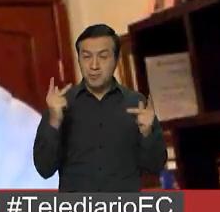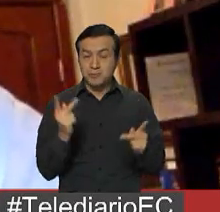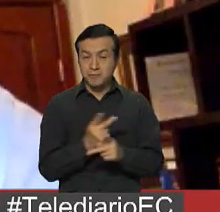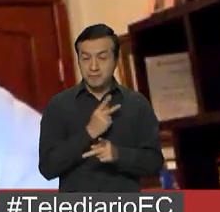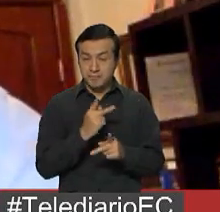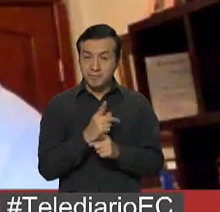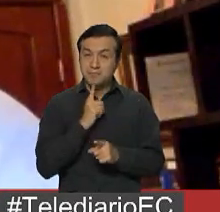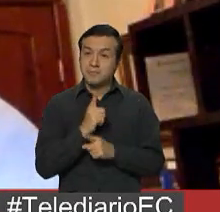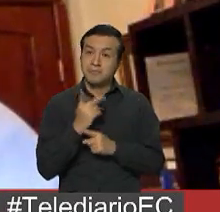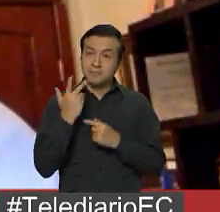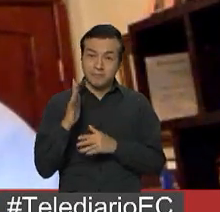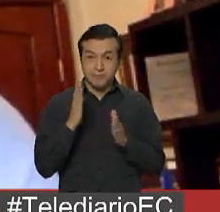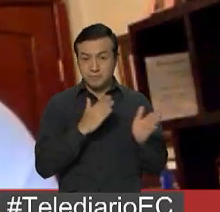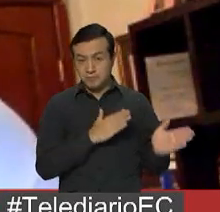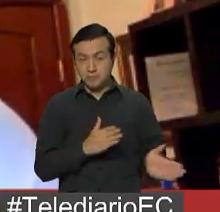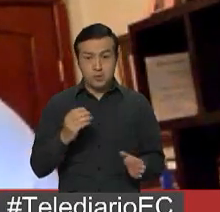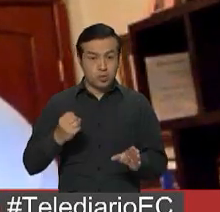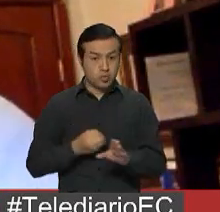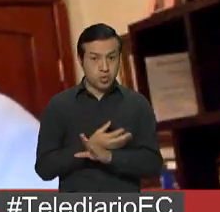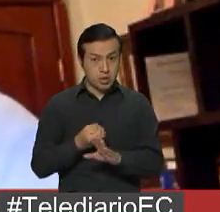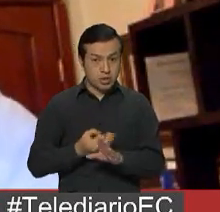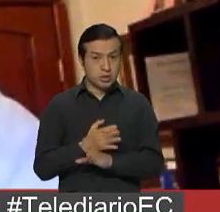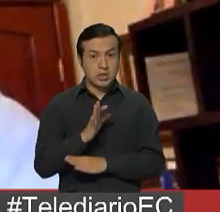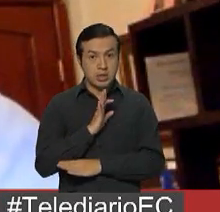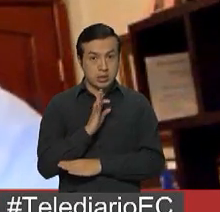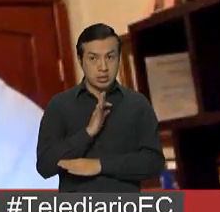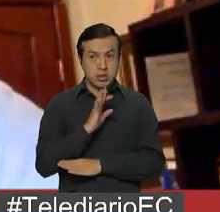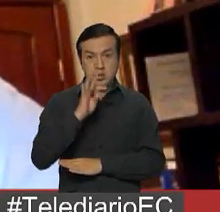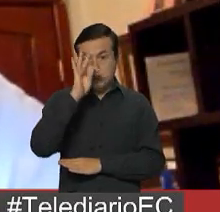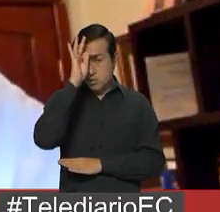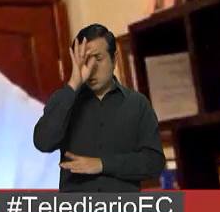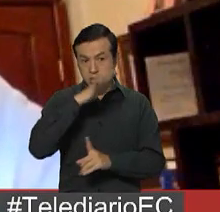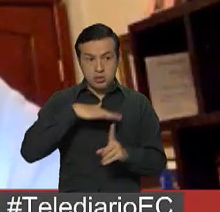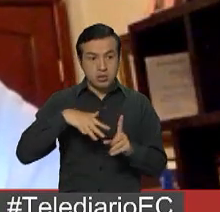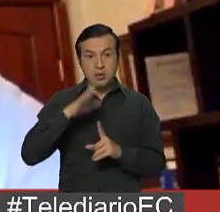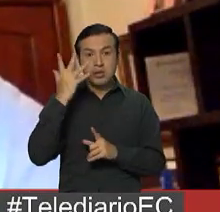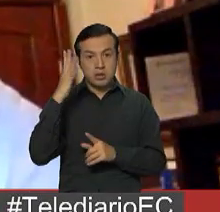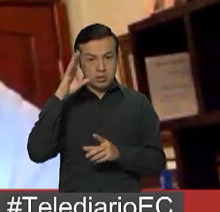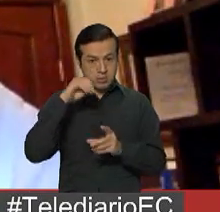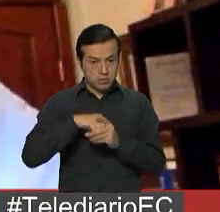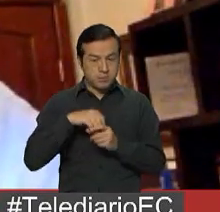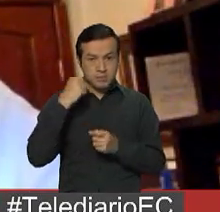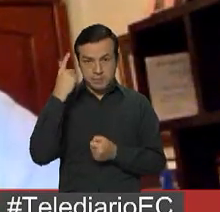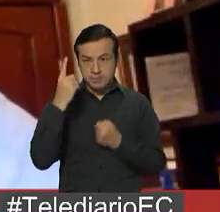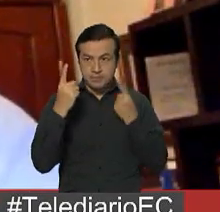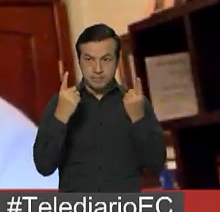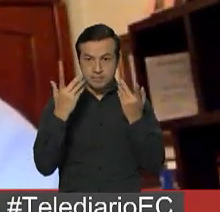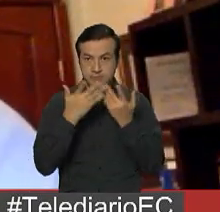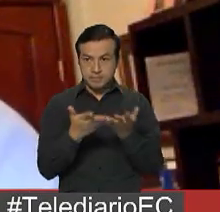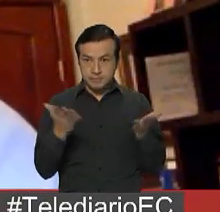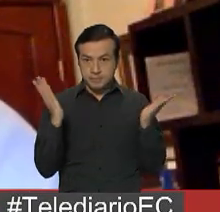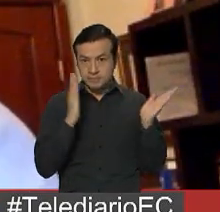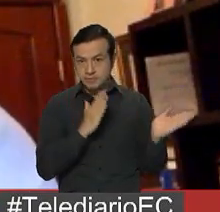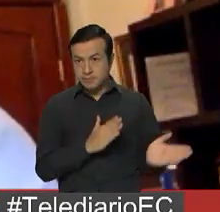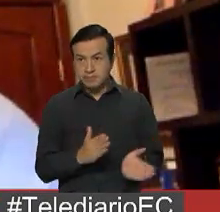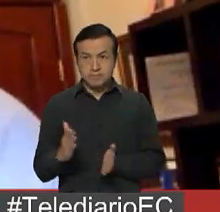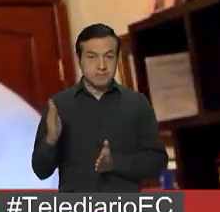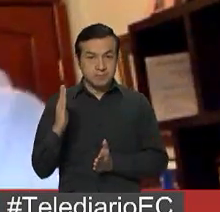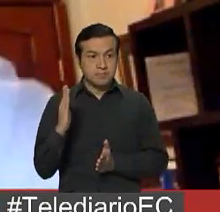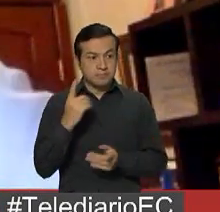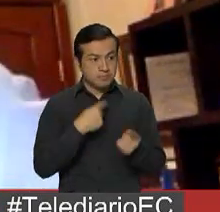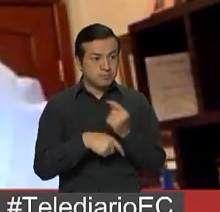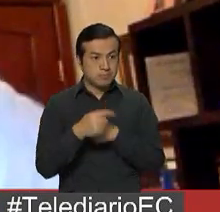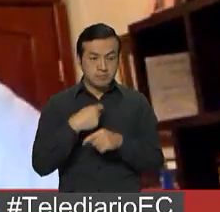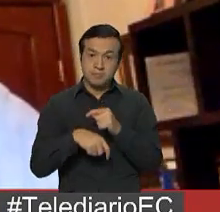ciertamente estamos haciendo recomendaciones técnicas al ser copian los hospitales dado que hemos ya podido entender cómo funciona este mecanismo depurado adquisiciones